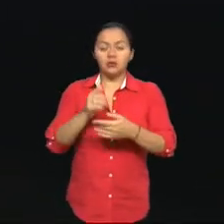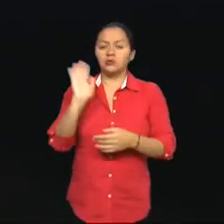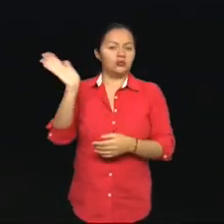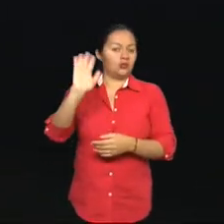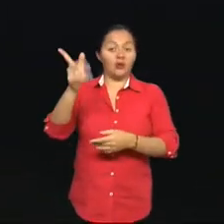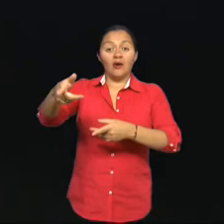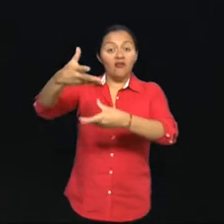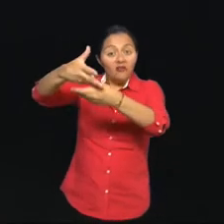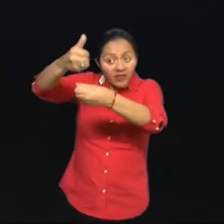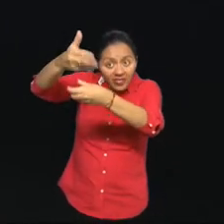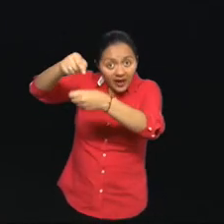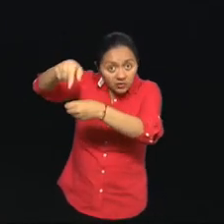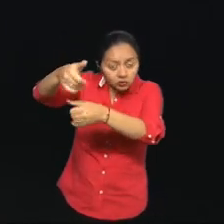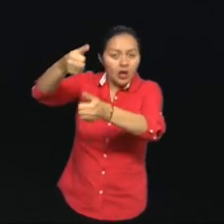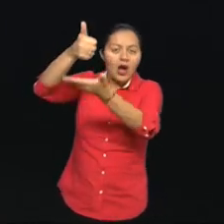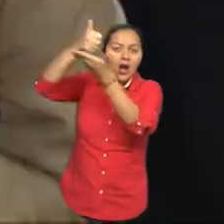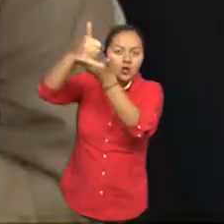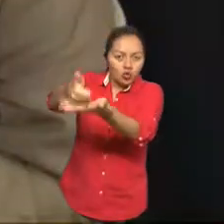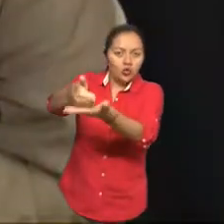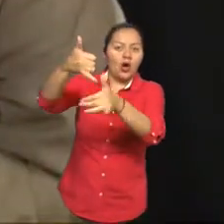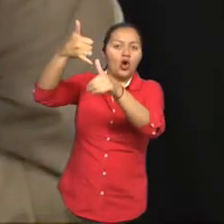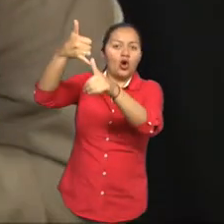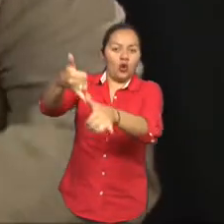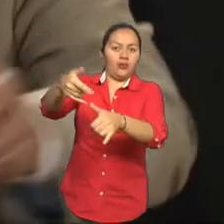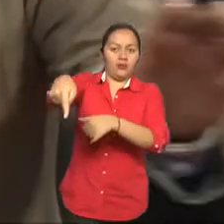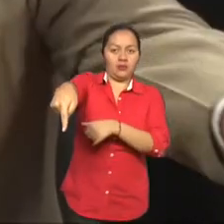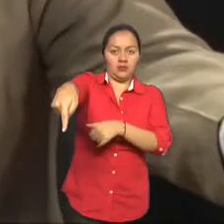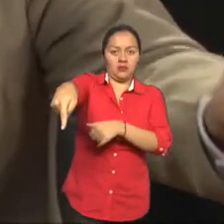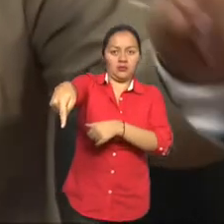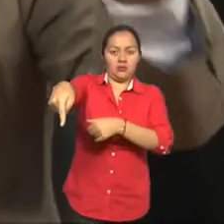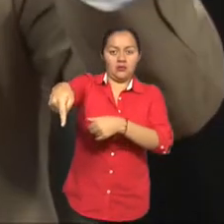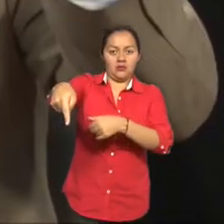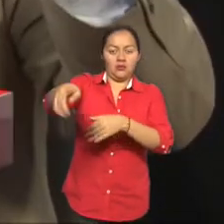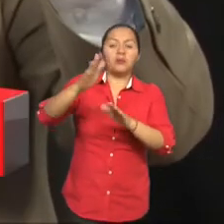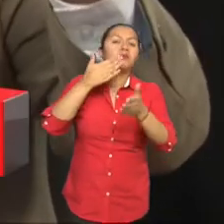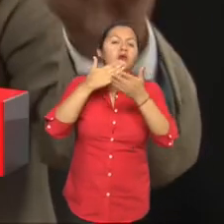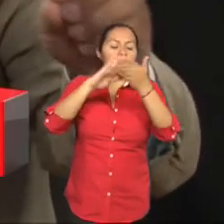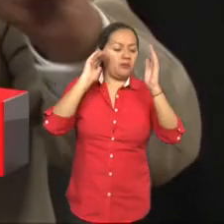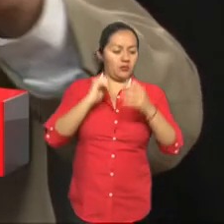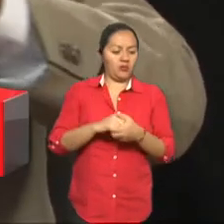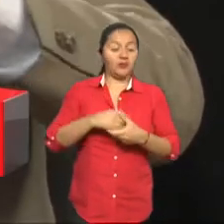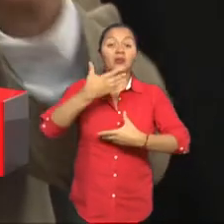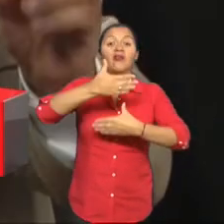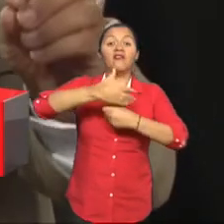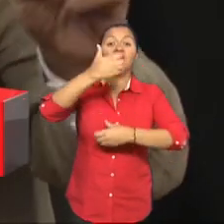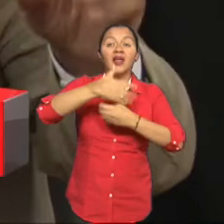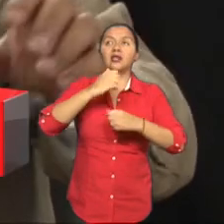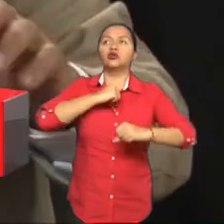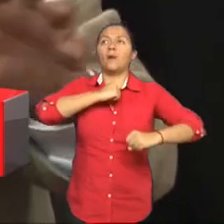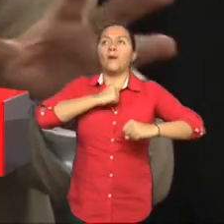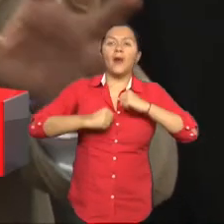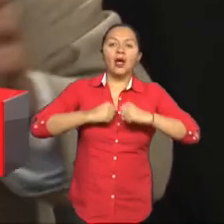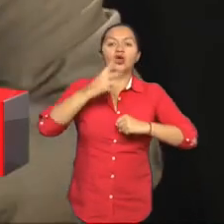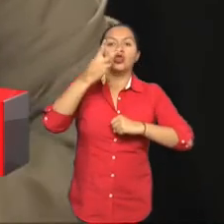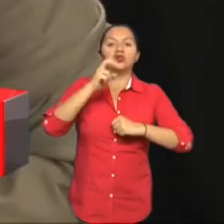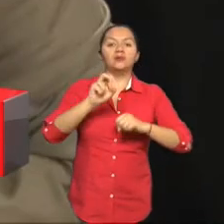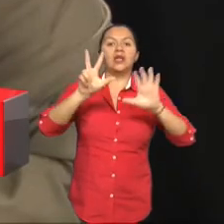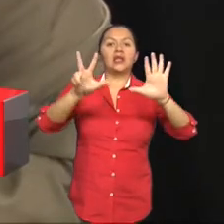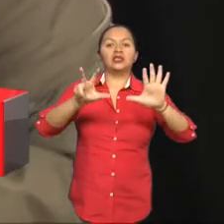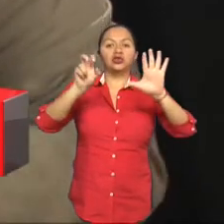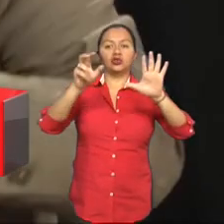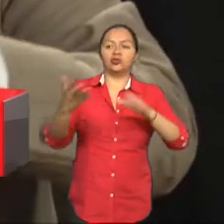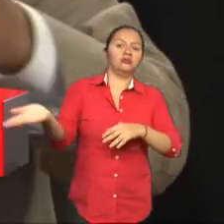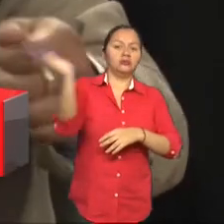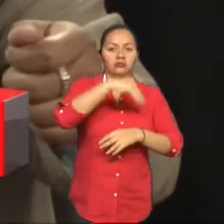federaciones apoyan a los clubes a través de los programas. Es decir, la federación dice, en mayo del 2018 va a haber un selectivo de